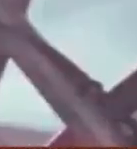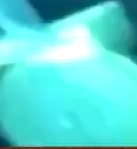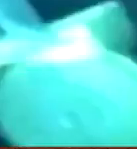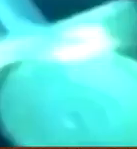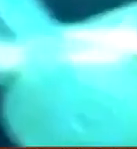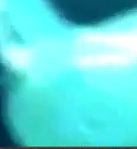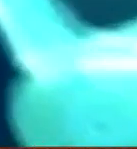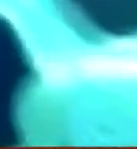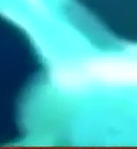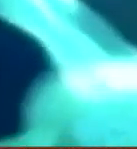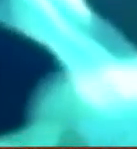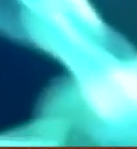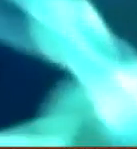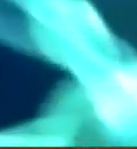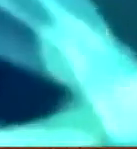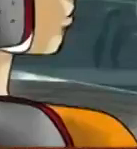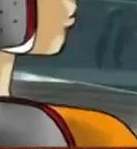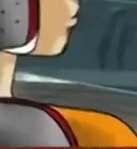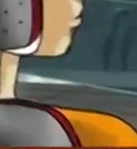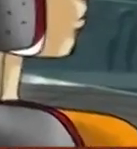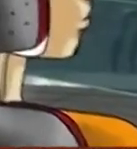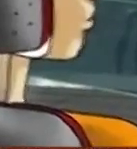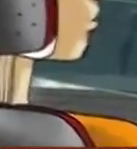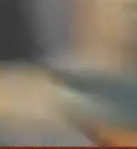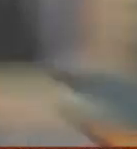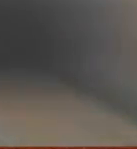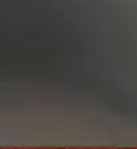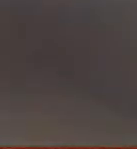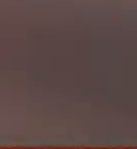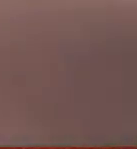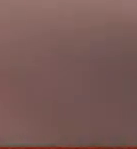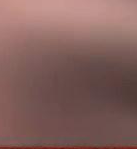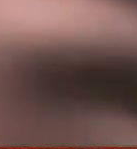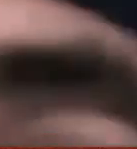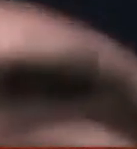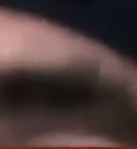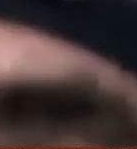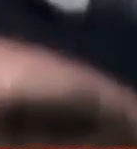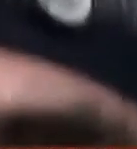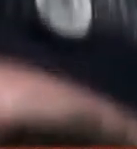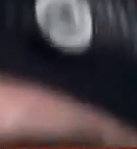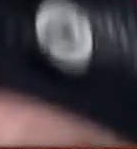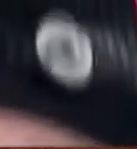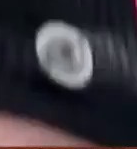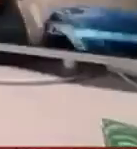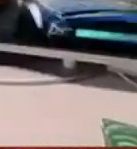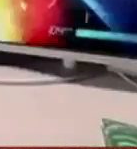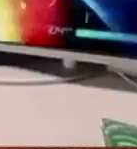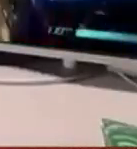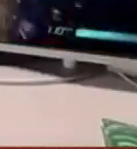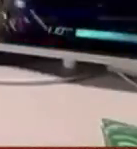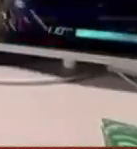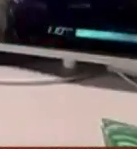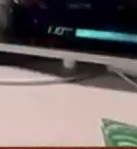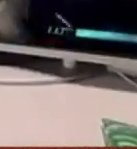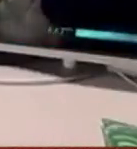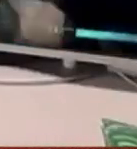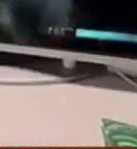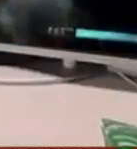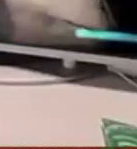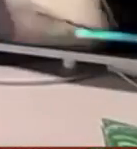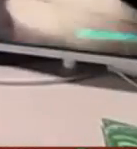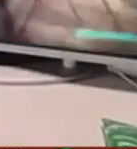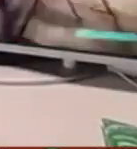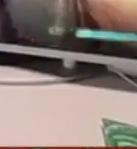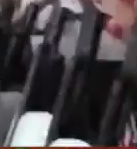a la televisión suiza. Cabe señalar que los participantes son atletas paralímpicos y todos los avances creados durante esta competencia